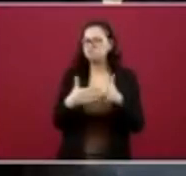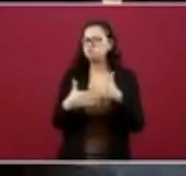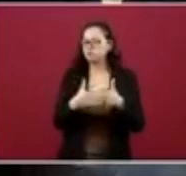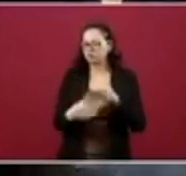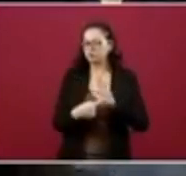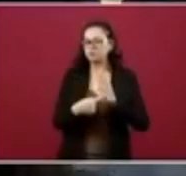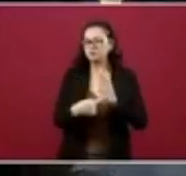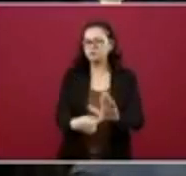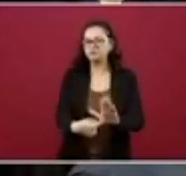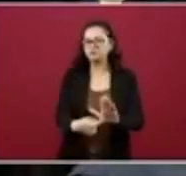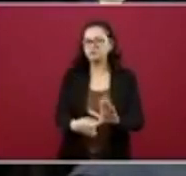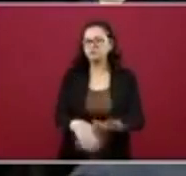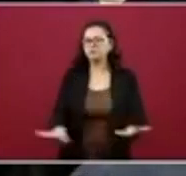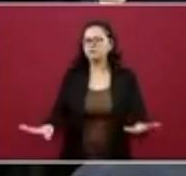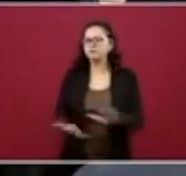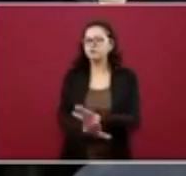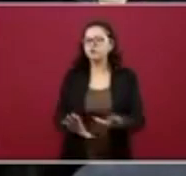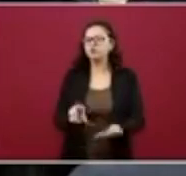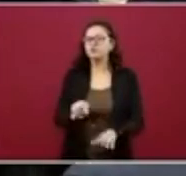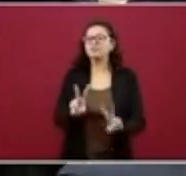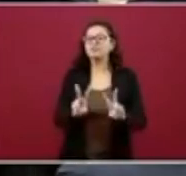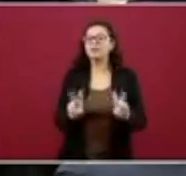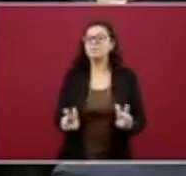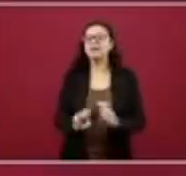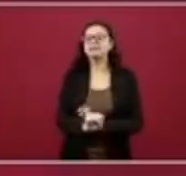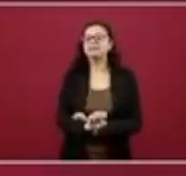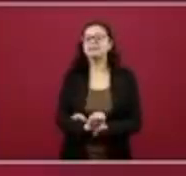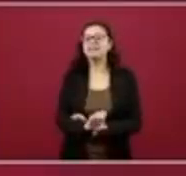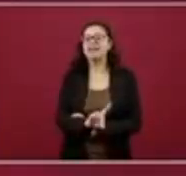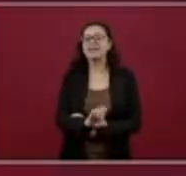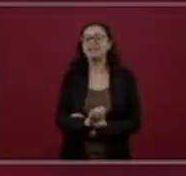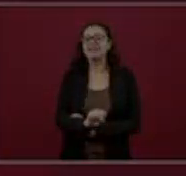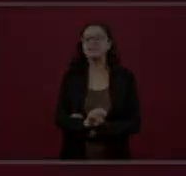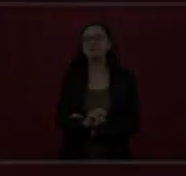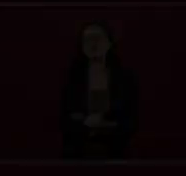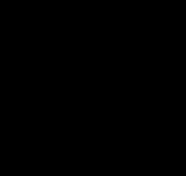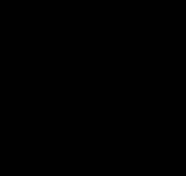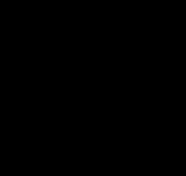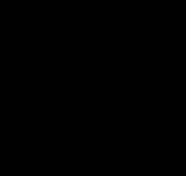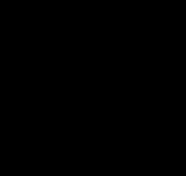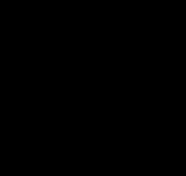irá a Salto, en Durango. Con información de Verónica Torres Lizama, Notimex.